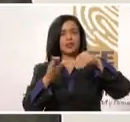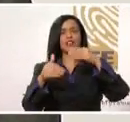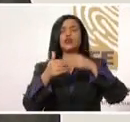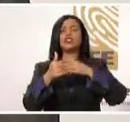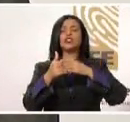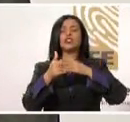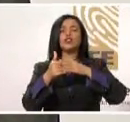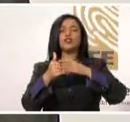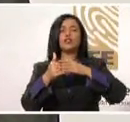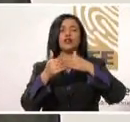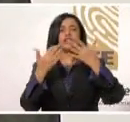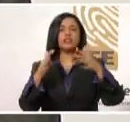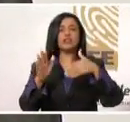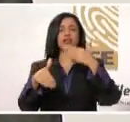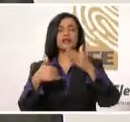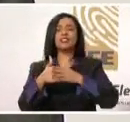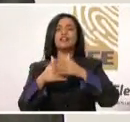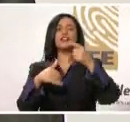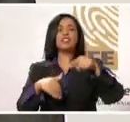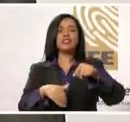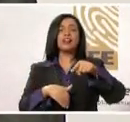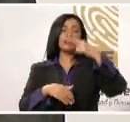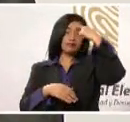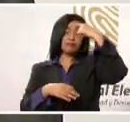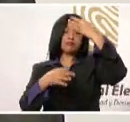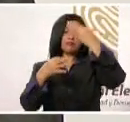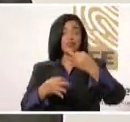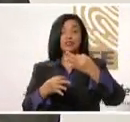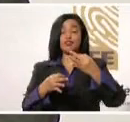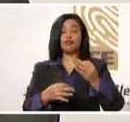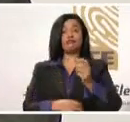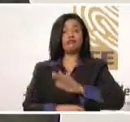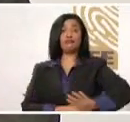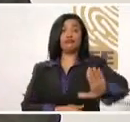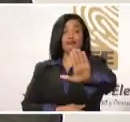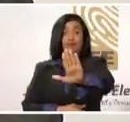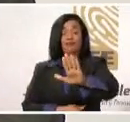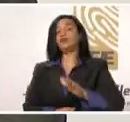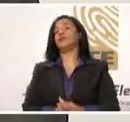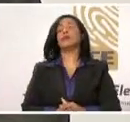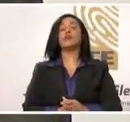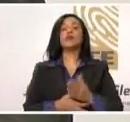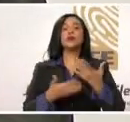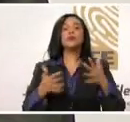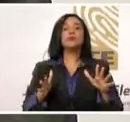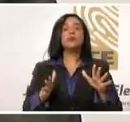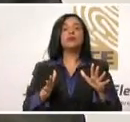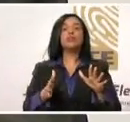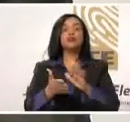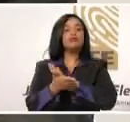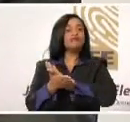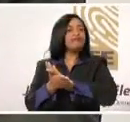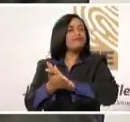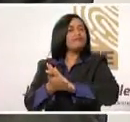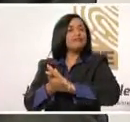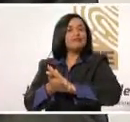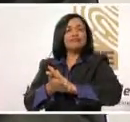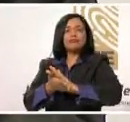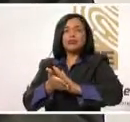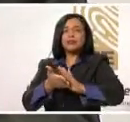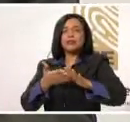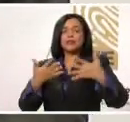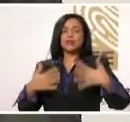decisión de la mayoría soberana. Por lo que en transparencia estamos